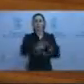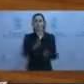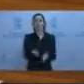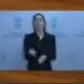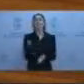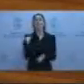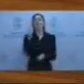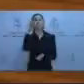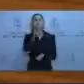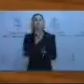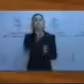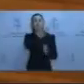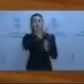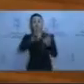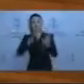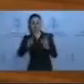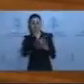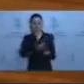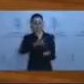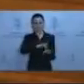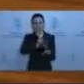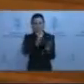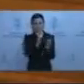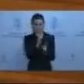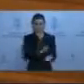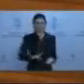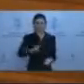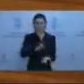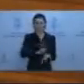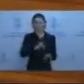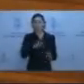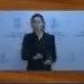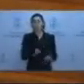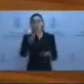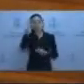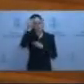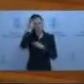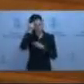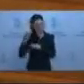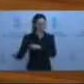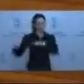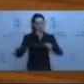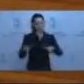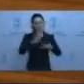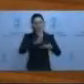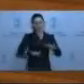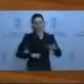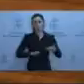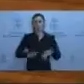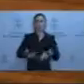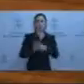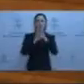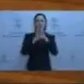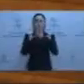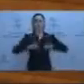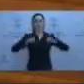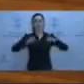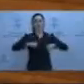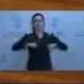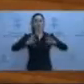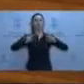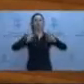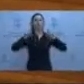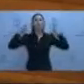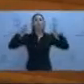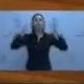día 27 de abril. A su vez, estas tomas en conocimiento vienen referidas en la relación de acuerdos de Consejo de Gobierno que se